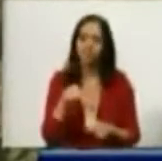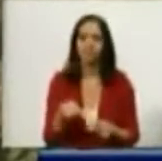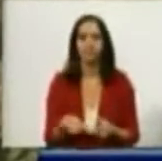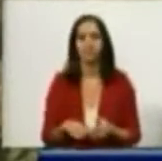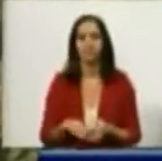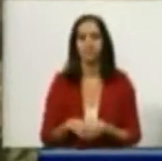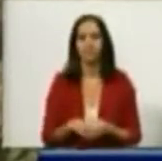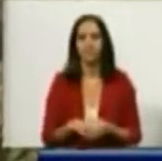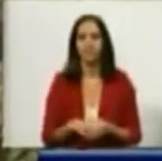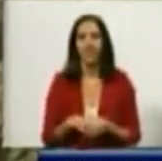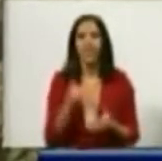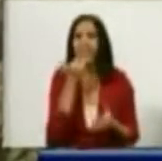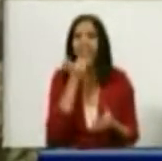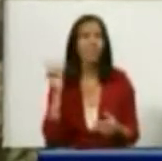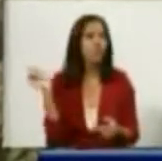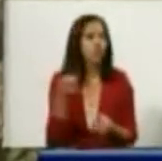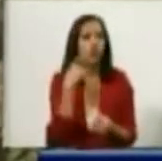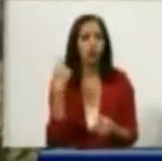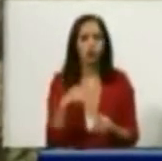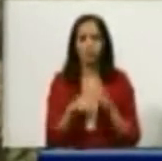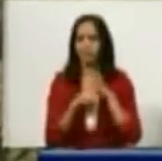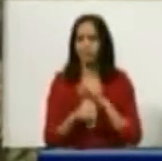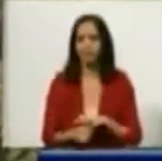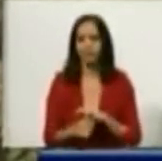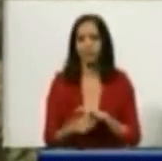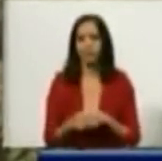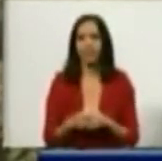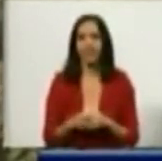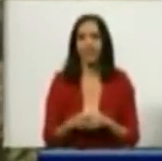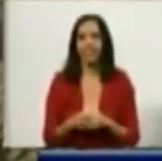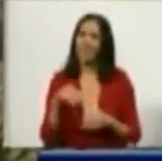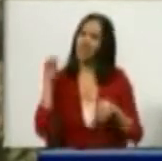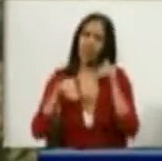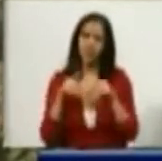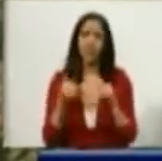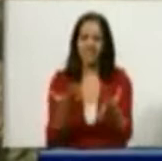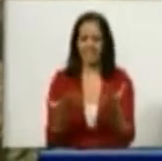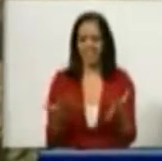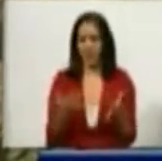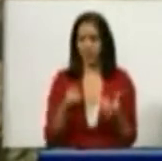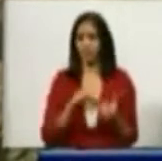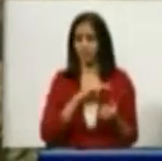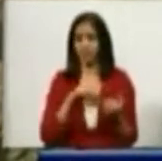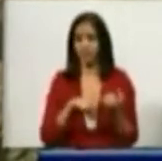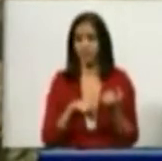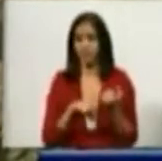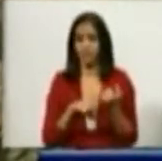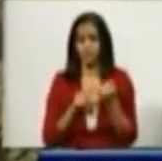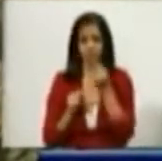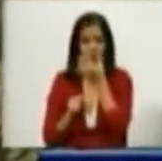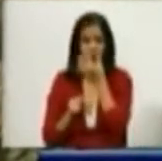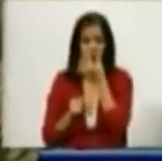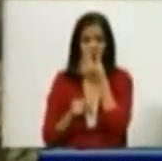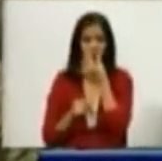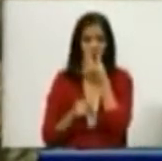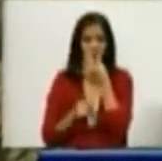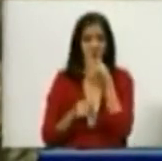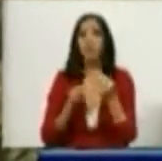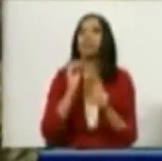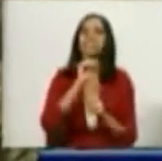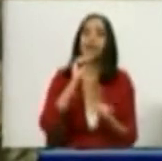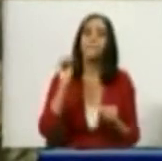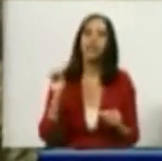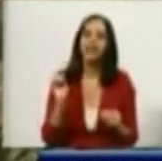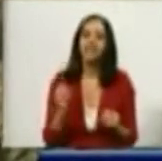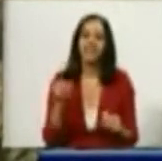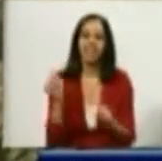Ahí fracasaron todos los de los electoreros porque le ganamos las elecciones los que llaman al a la violencia porque los derrotamos